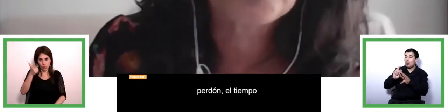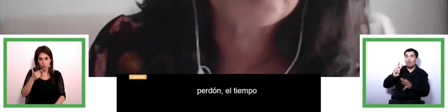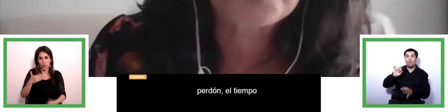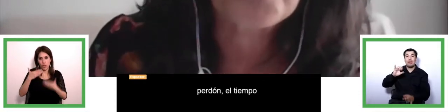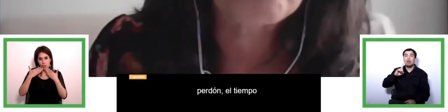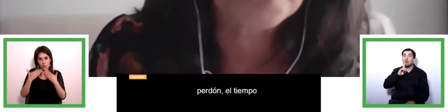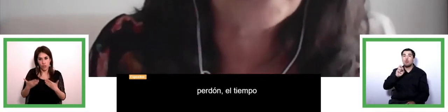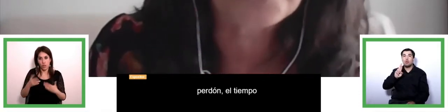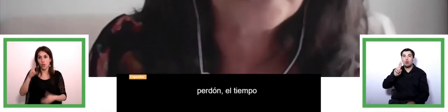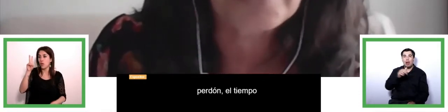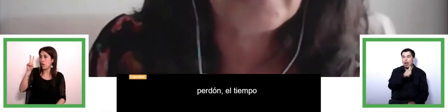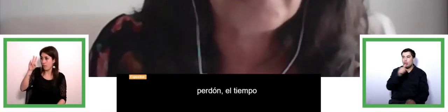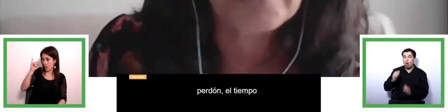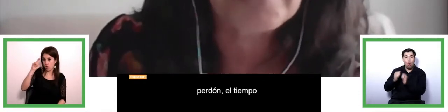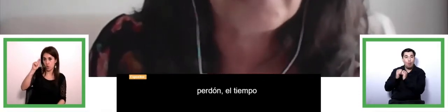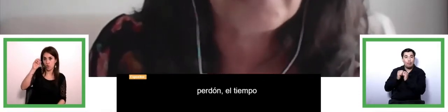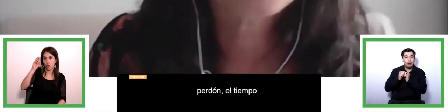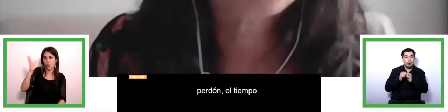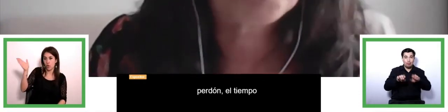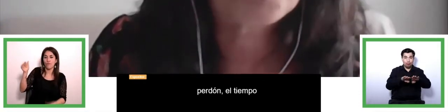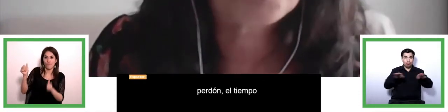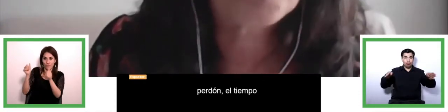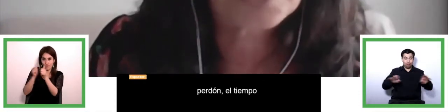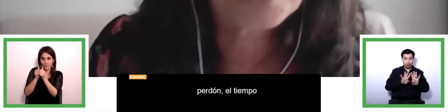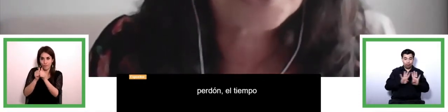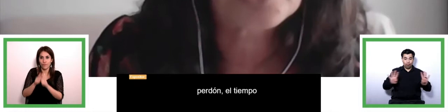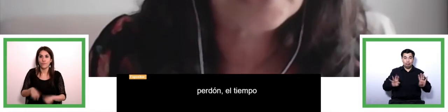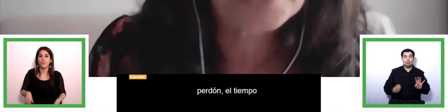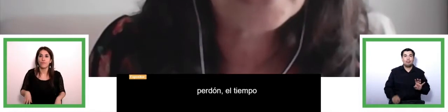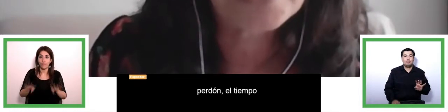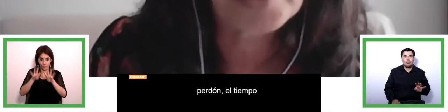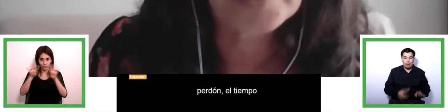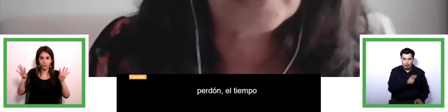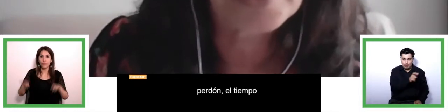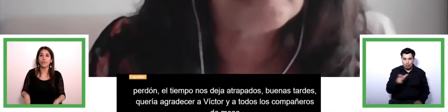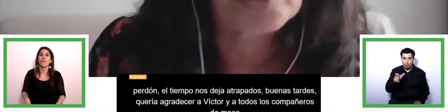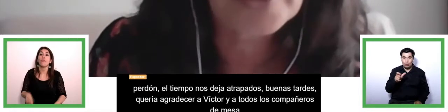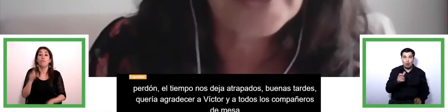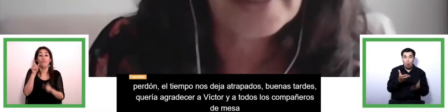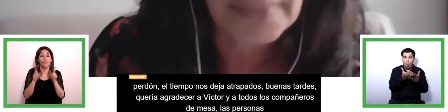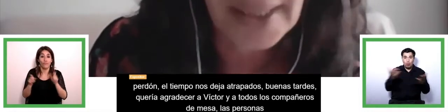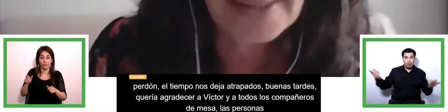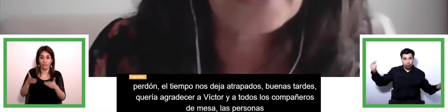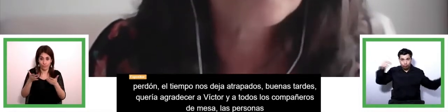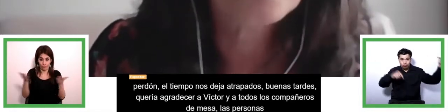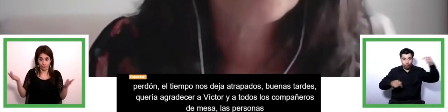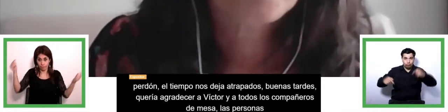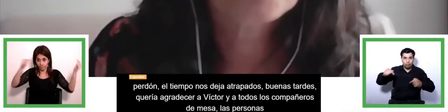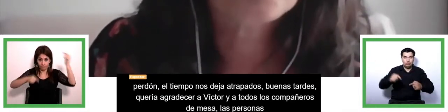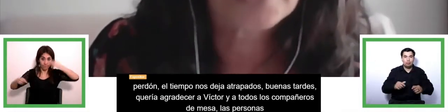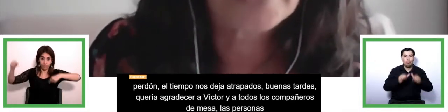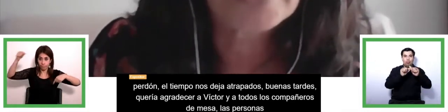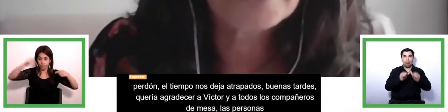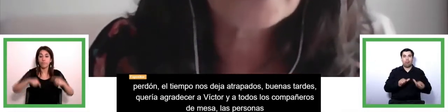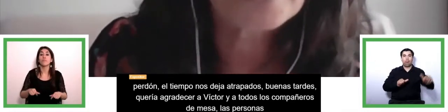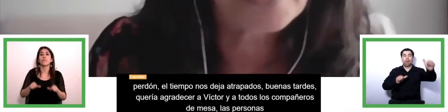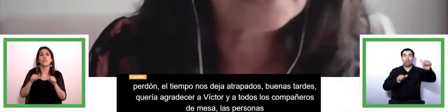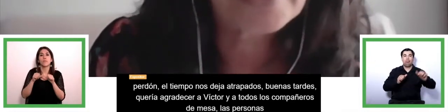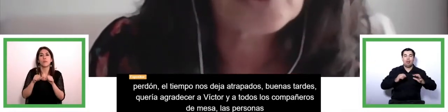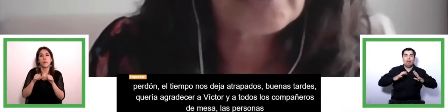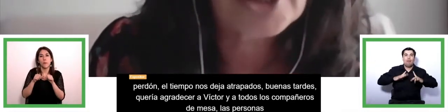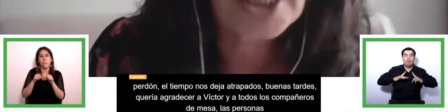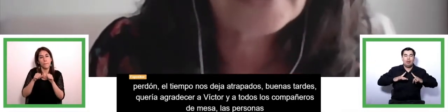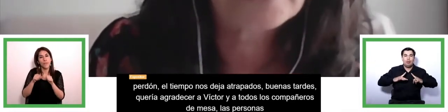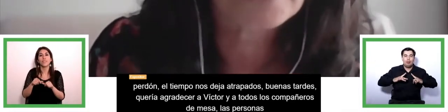y a todos los compañeros de mesa y a las personas que nos asisten remotamente. Es una alegría tener